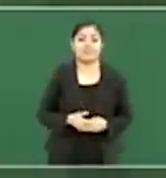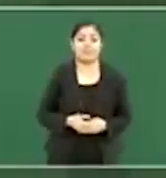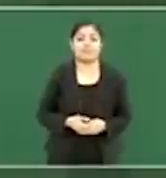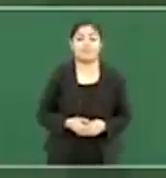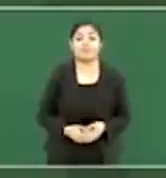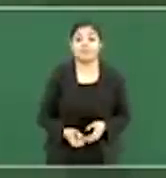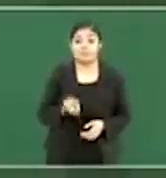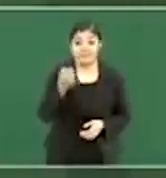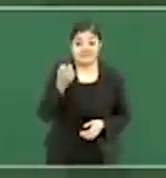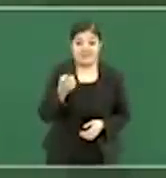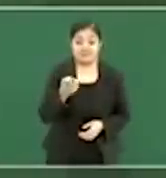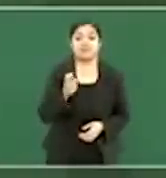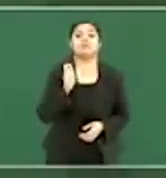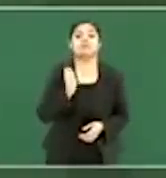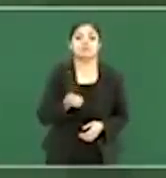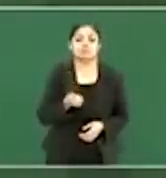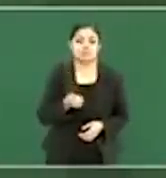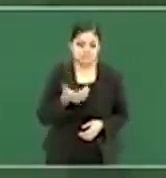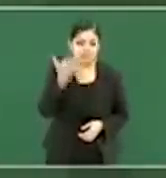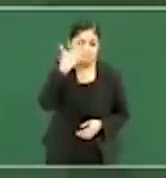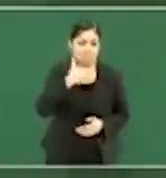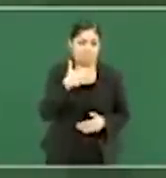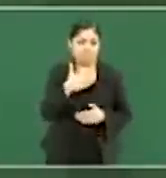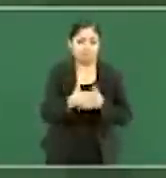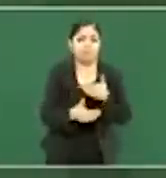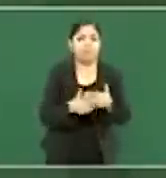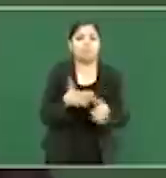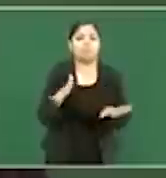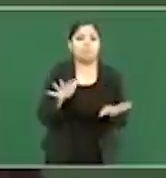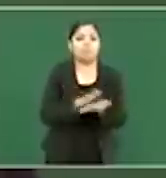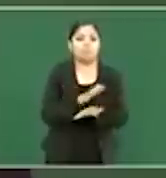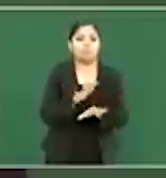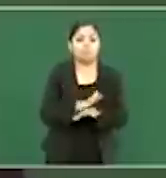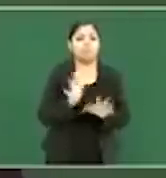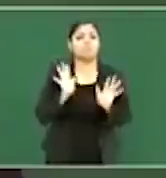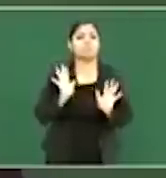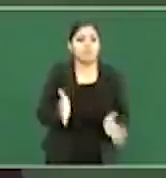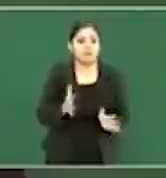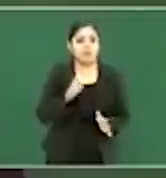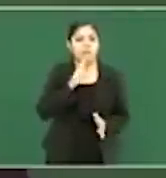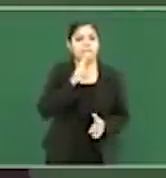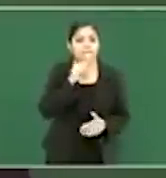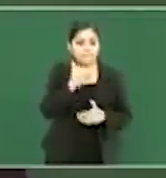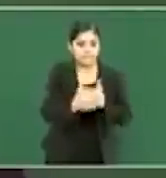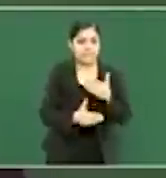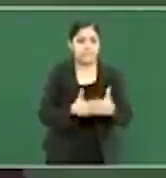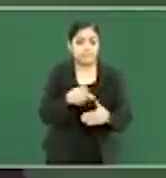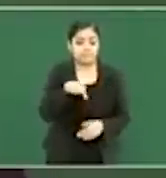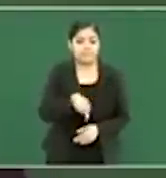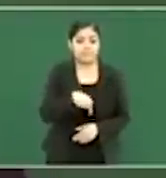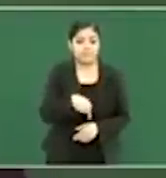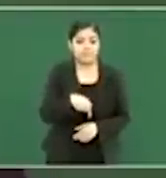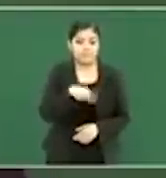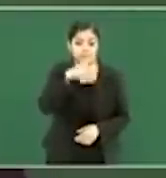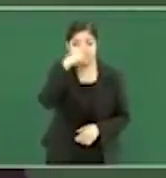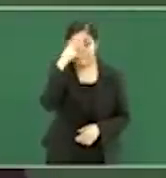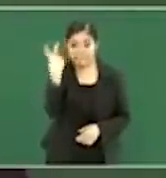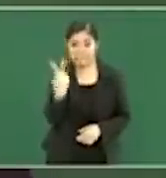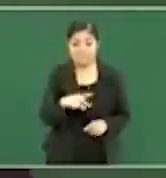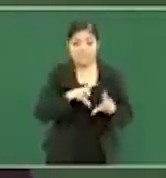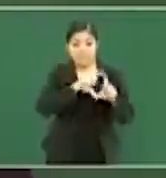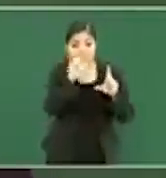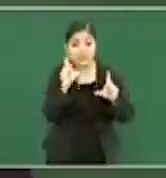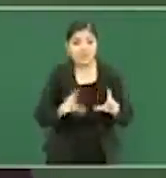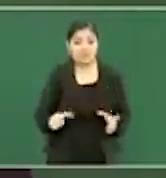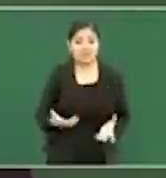Eso es un cambio extraordinario que se está viviendo en el país. Yo